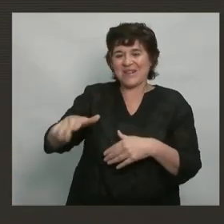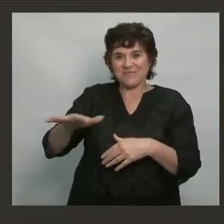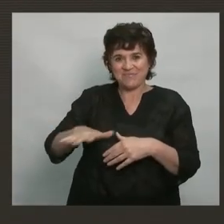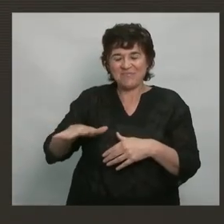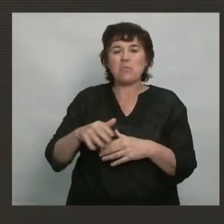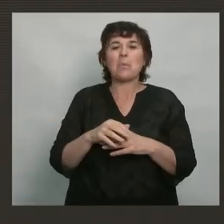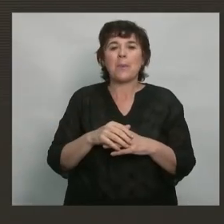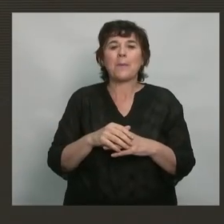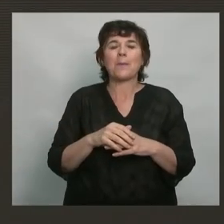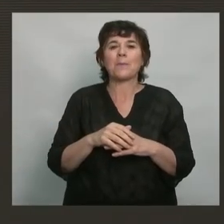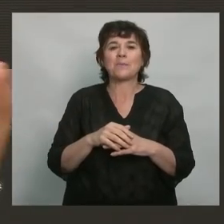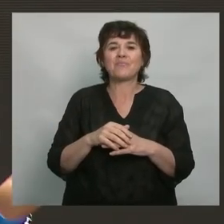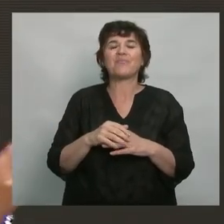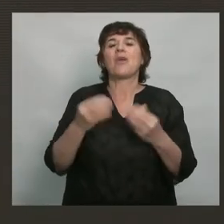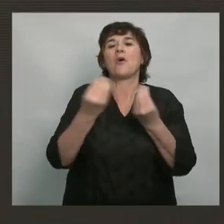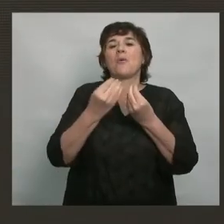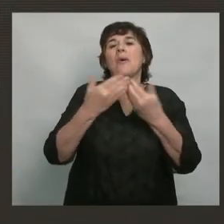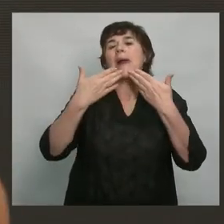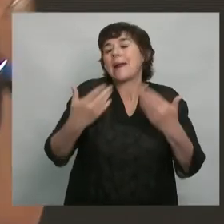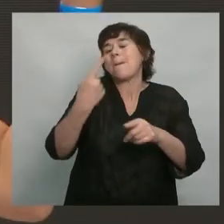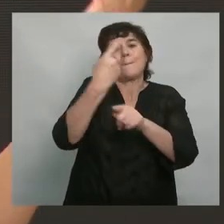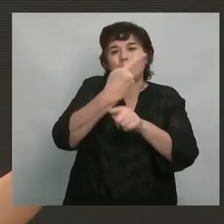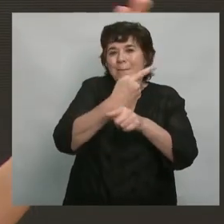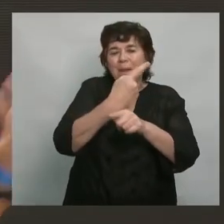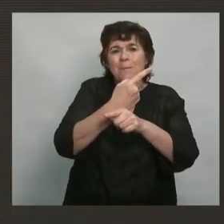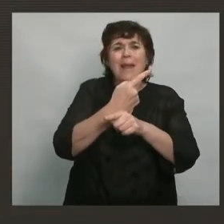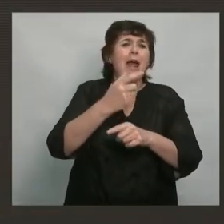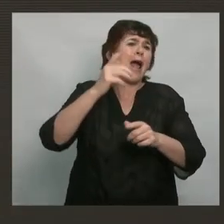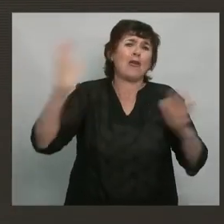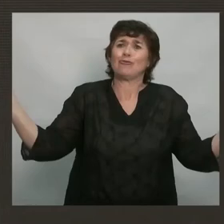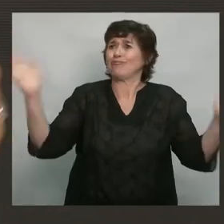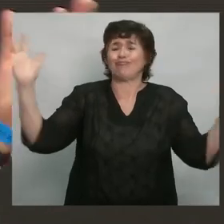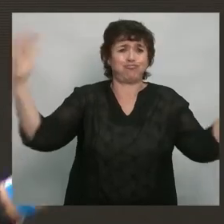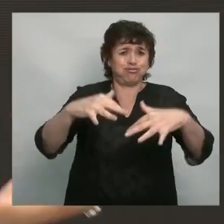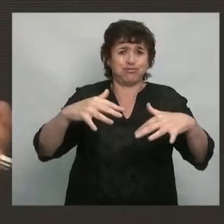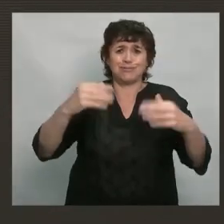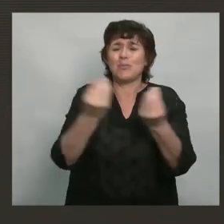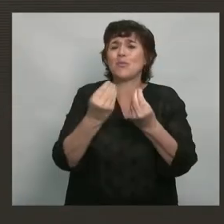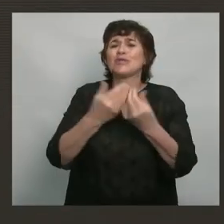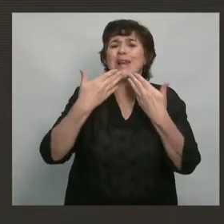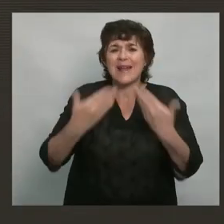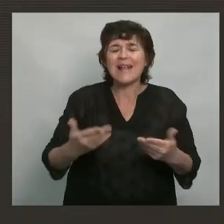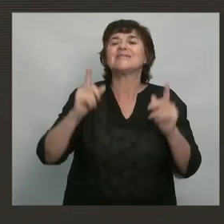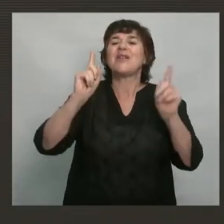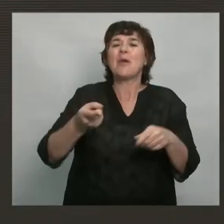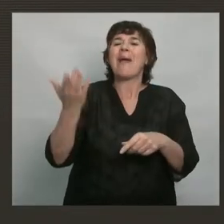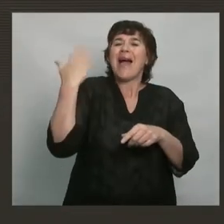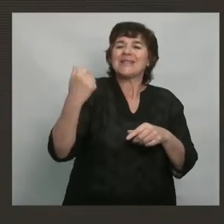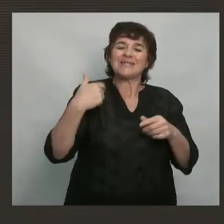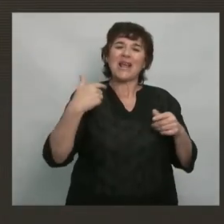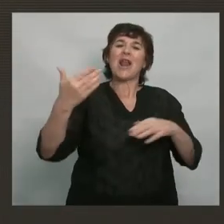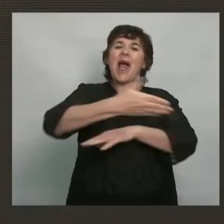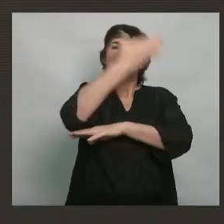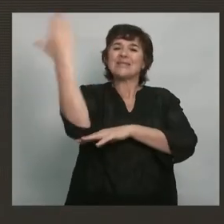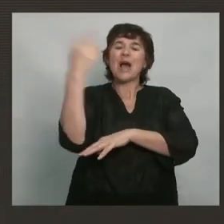Quería, evidentemente, agradecer en primer lugar a todos los que están aquí presentes y que estuvieron ayer en la Asamblea de Claxo,